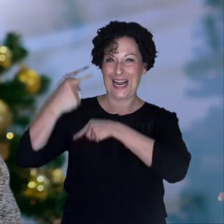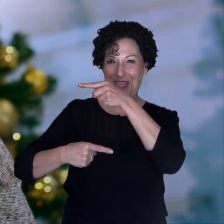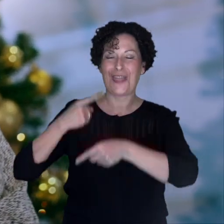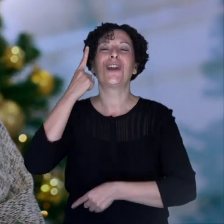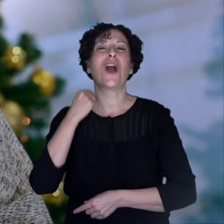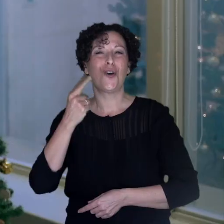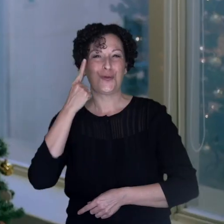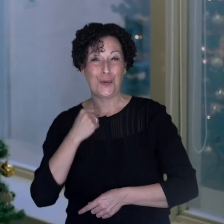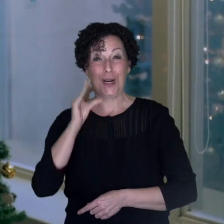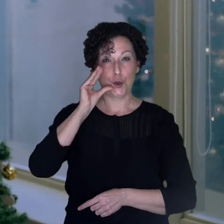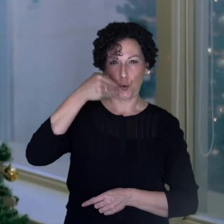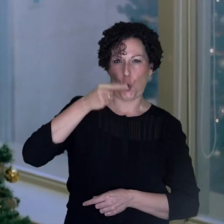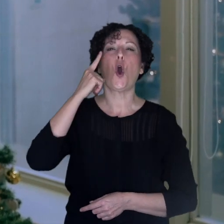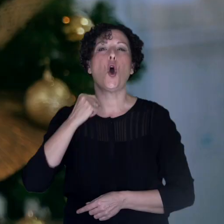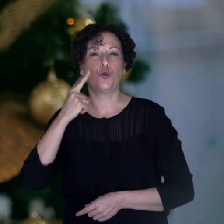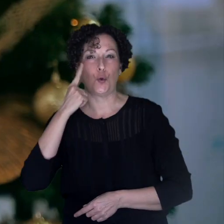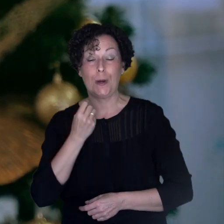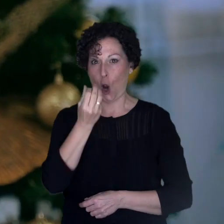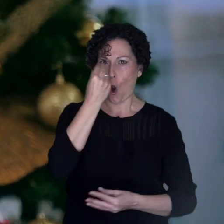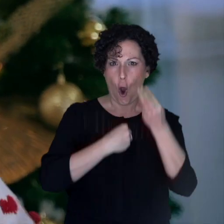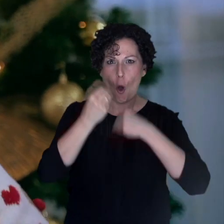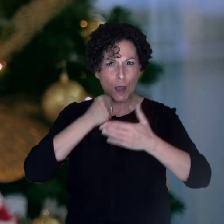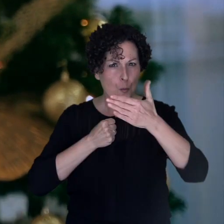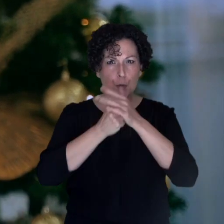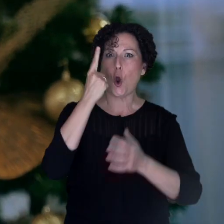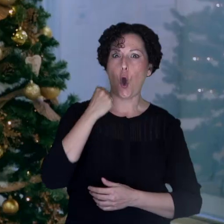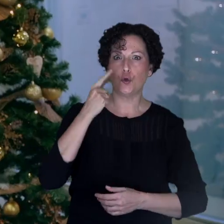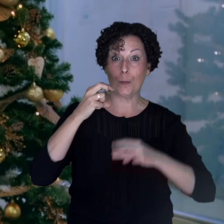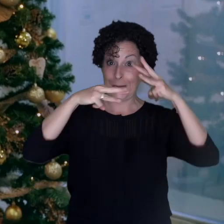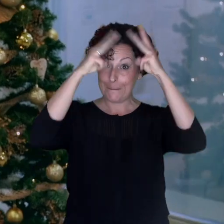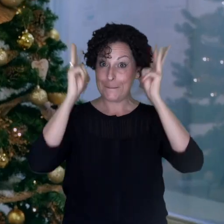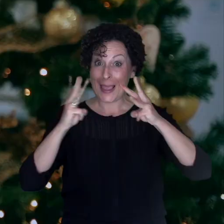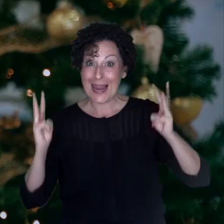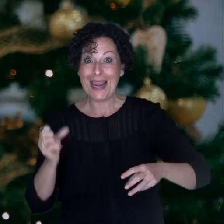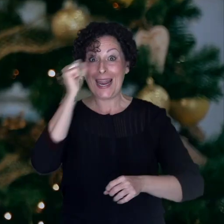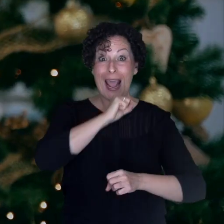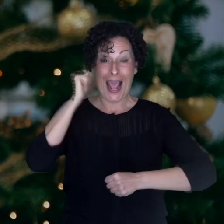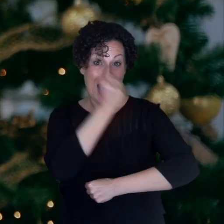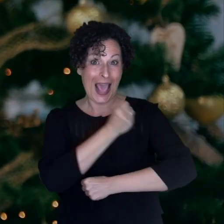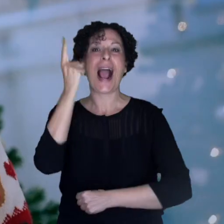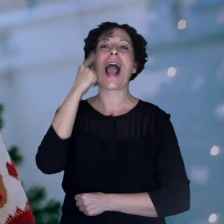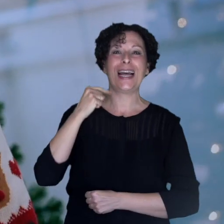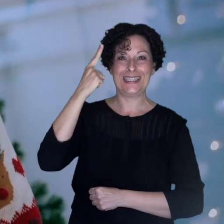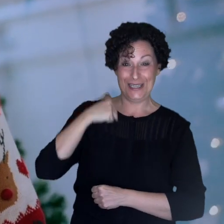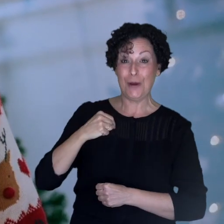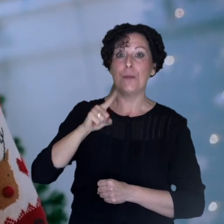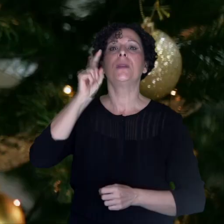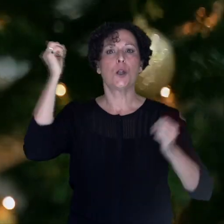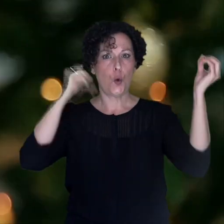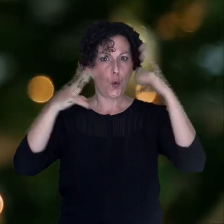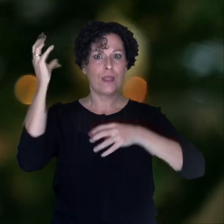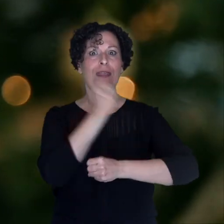Somos de tradiciones. Porque somos de turrón. De comer hasta reventar. De belenes. Y de villancicos. Y de luces de